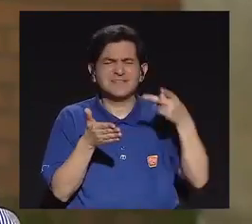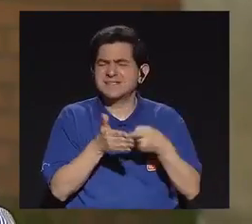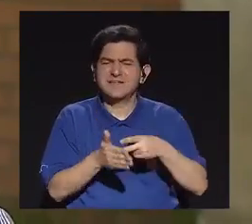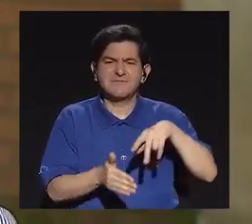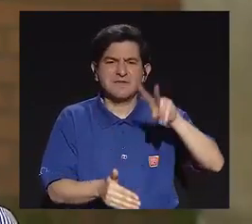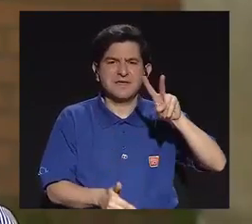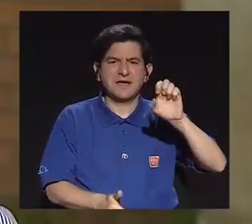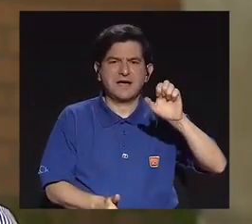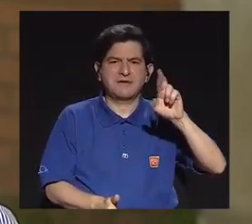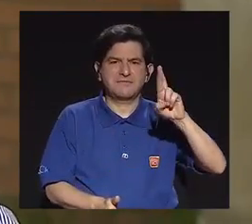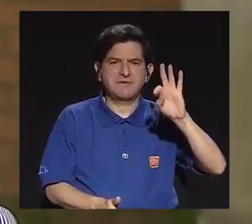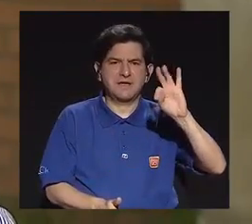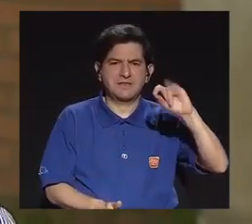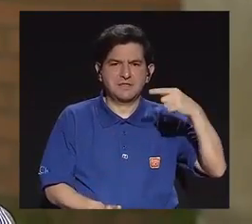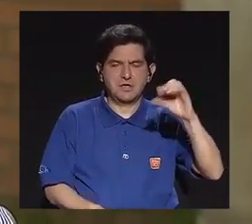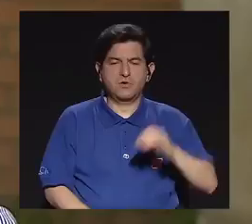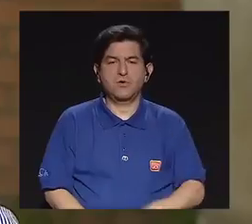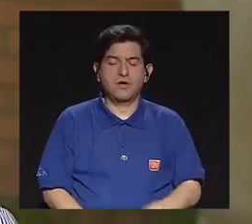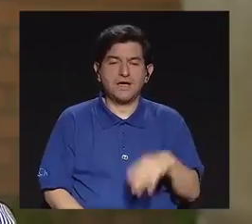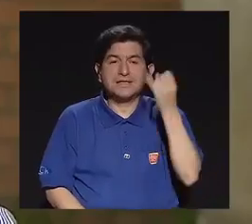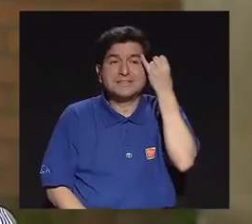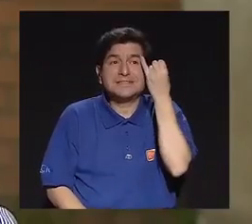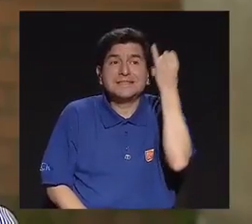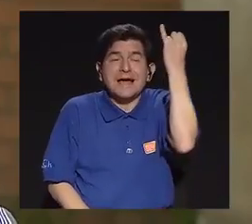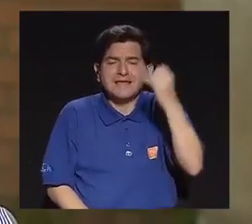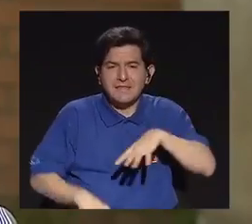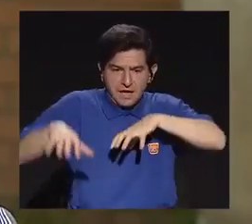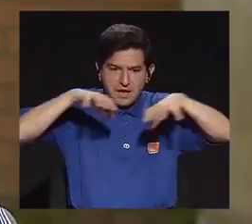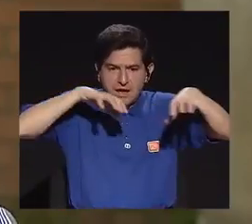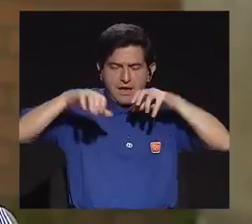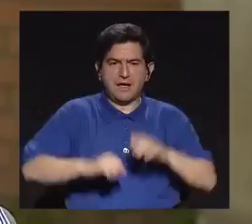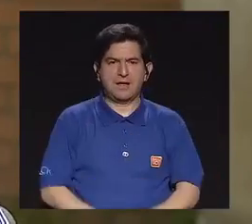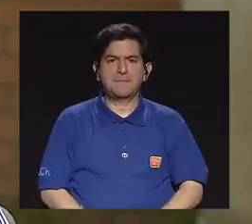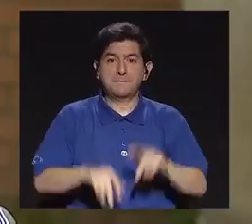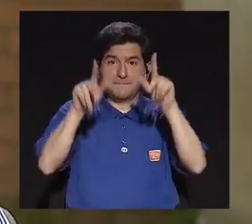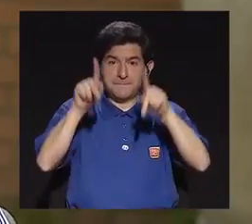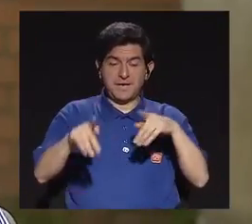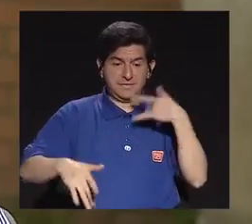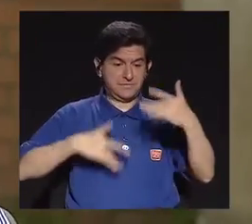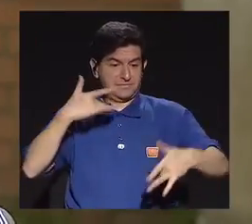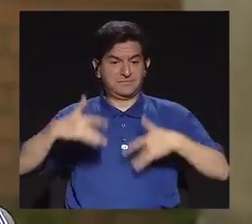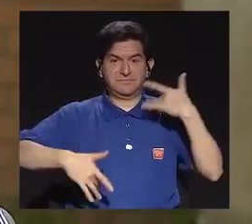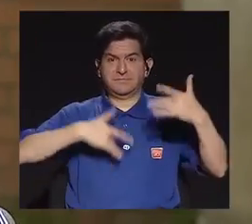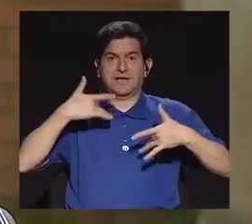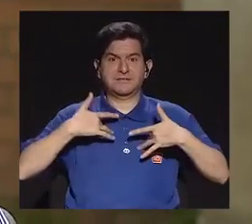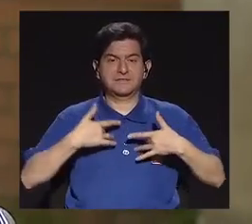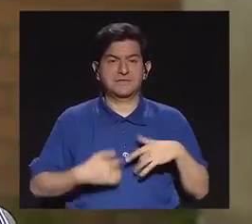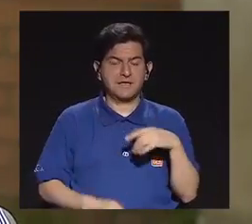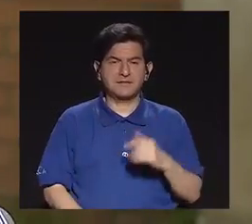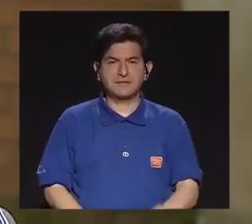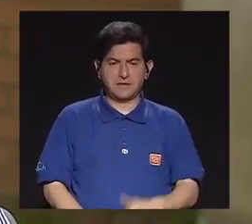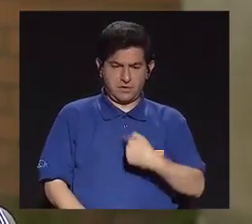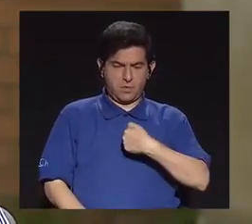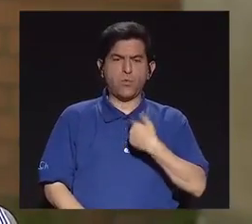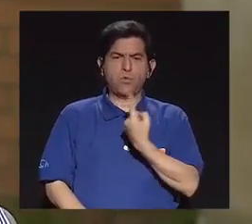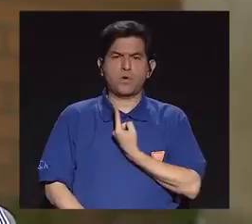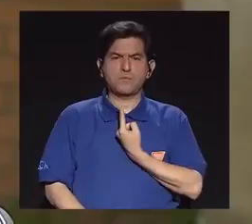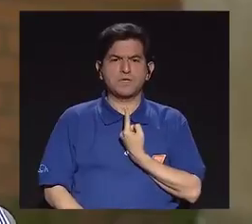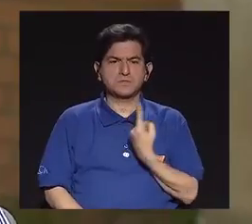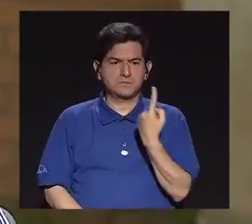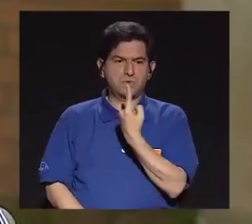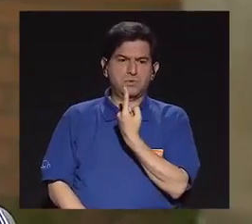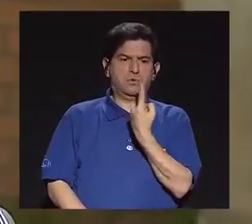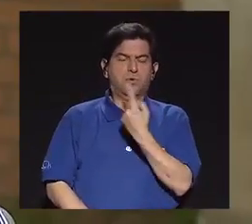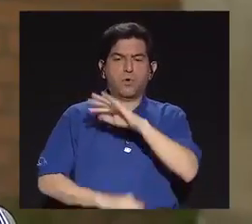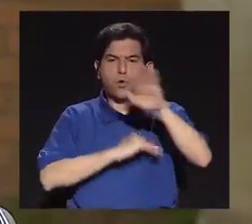es el vértigo? Es la alucinación de movimiento. O sea, el vértigo, el paciente va a sentir que él gira o